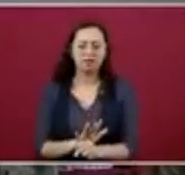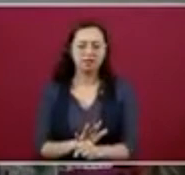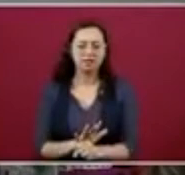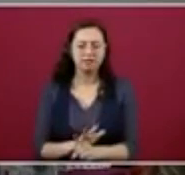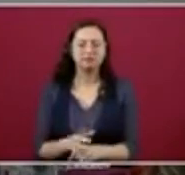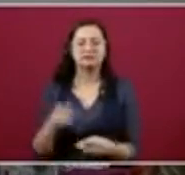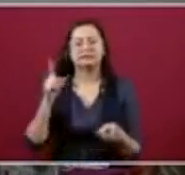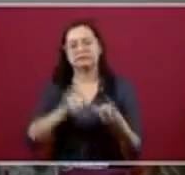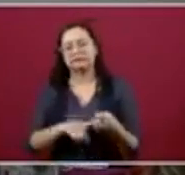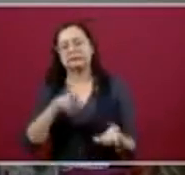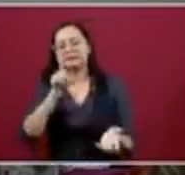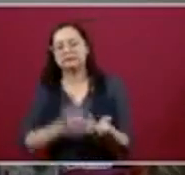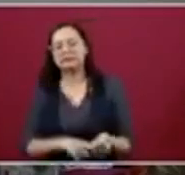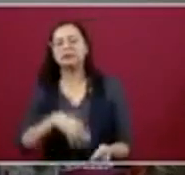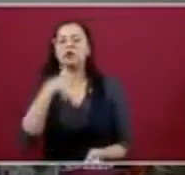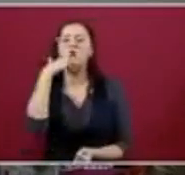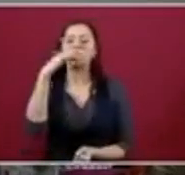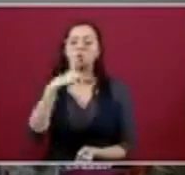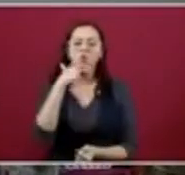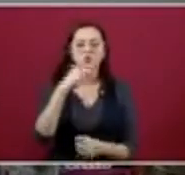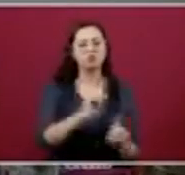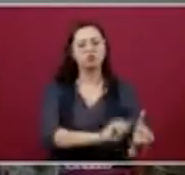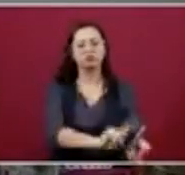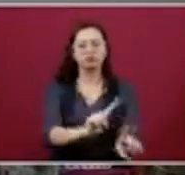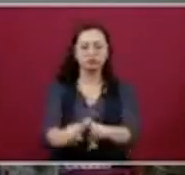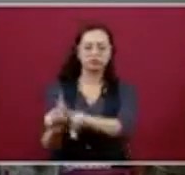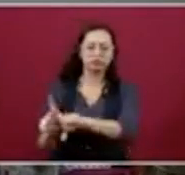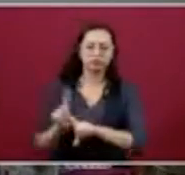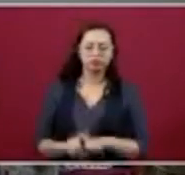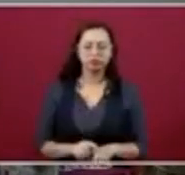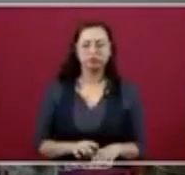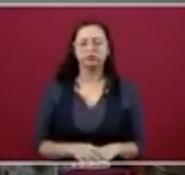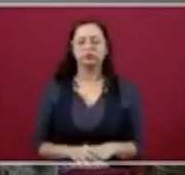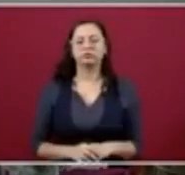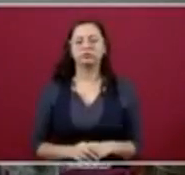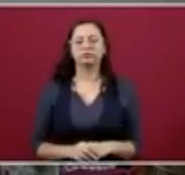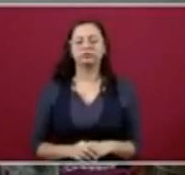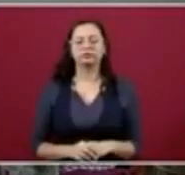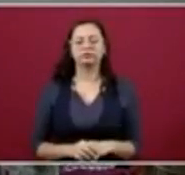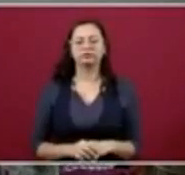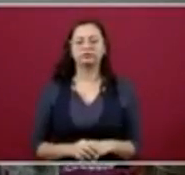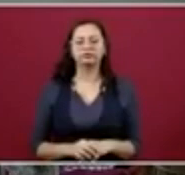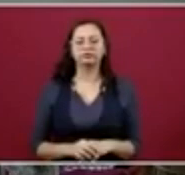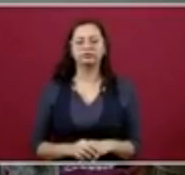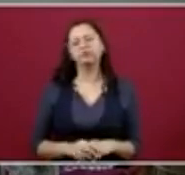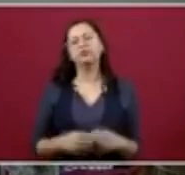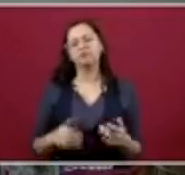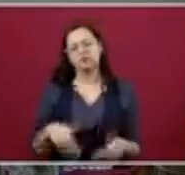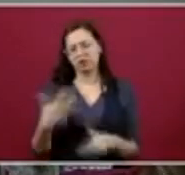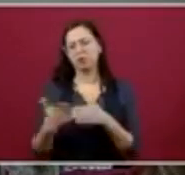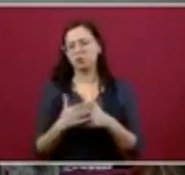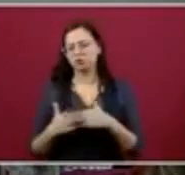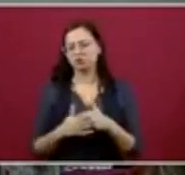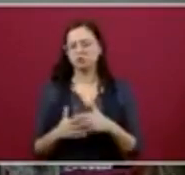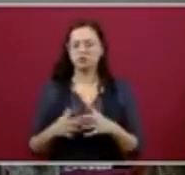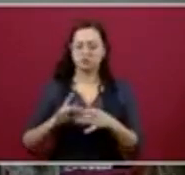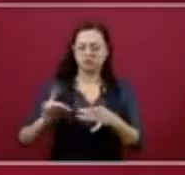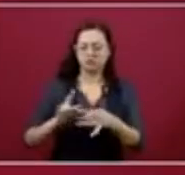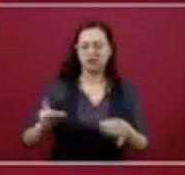de corrupción de todo tipo. El director dará cuenta de cómo se está planteando